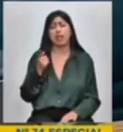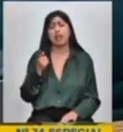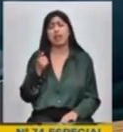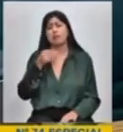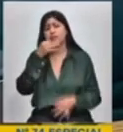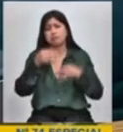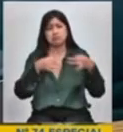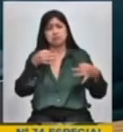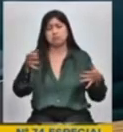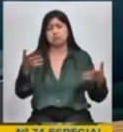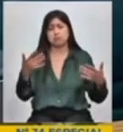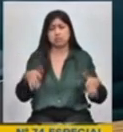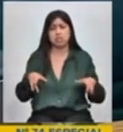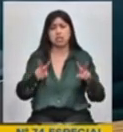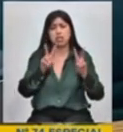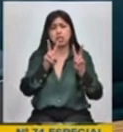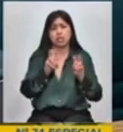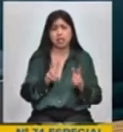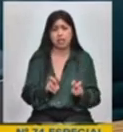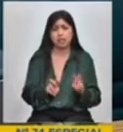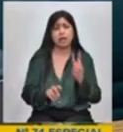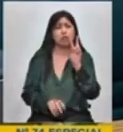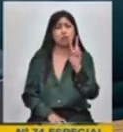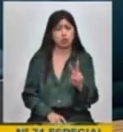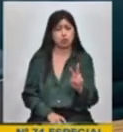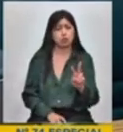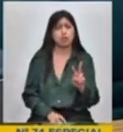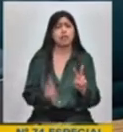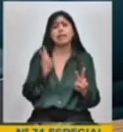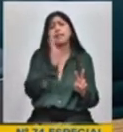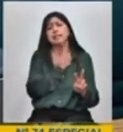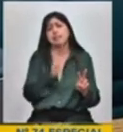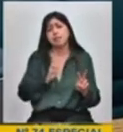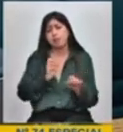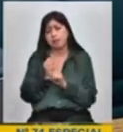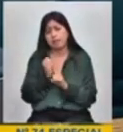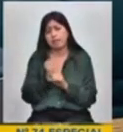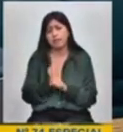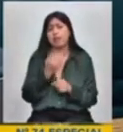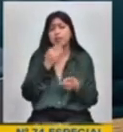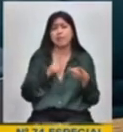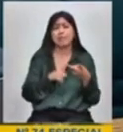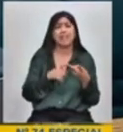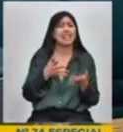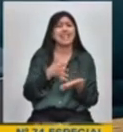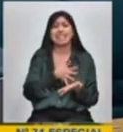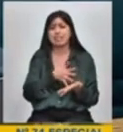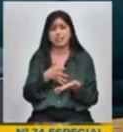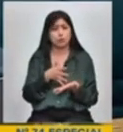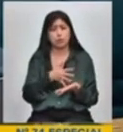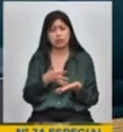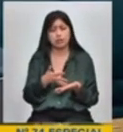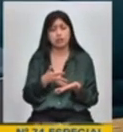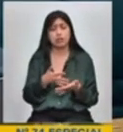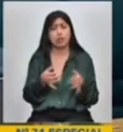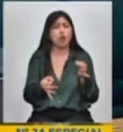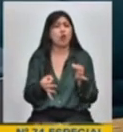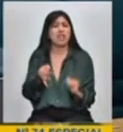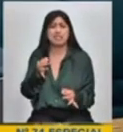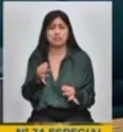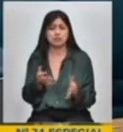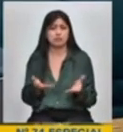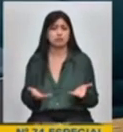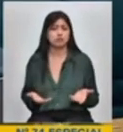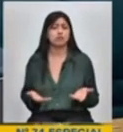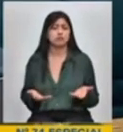dos grandes temas, la inseguridad y la informalidad. Y si no somos capaces de abordar aquellos temas, vamos